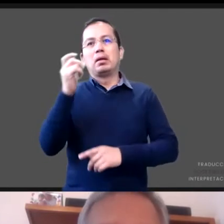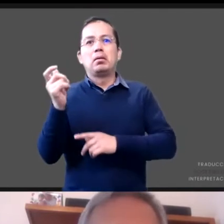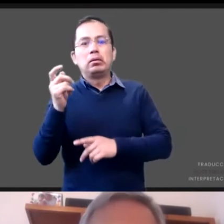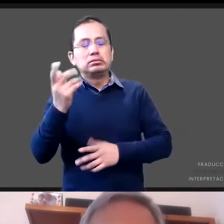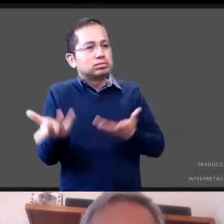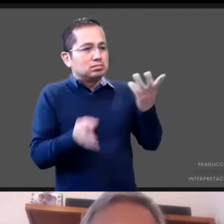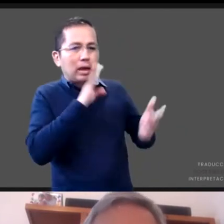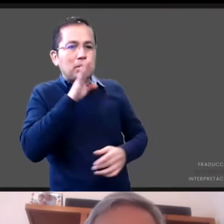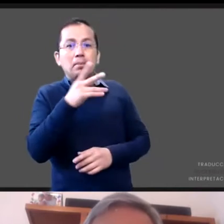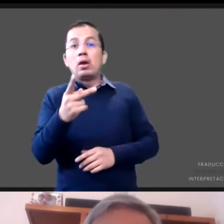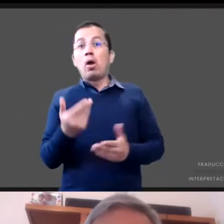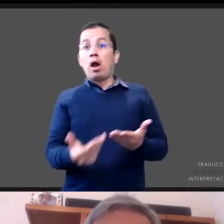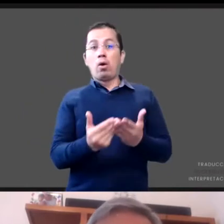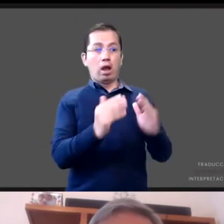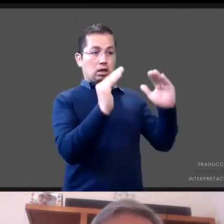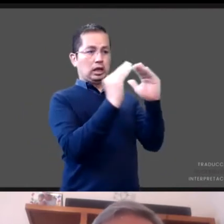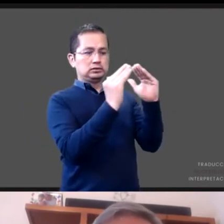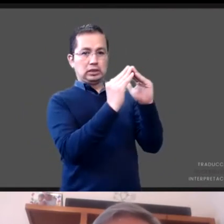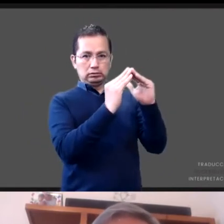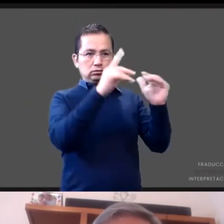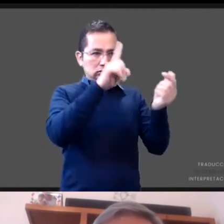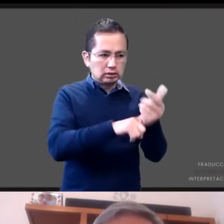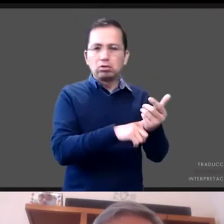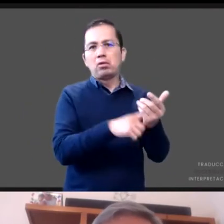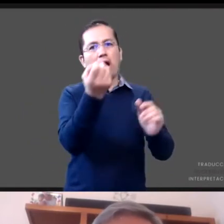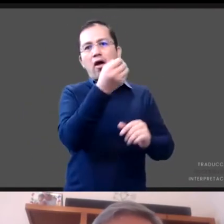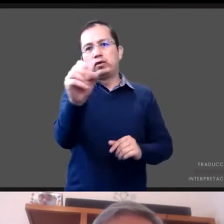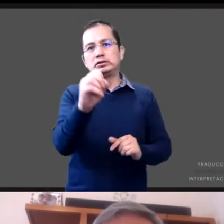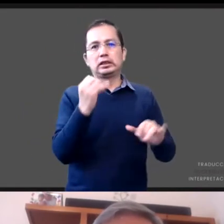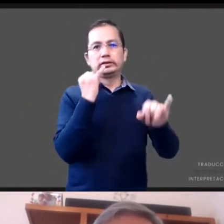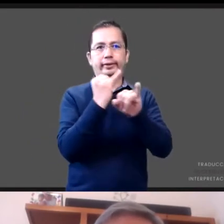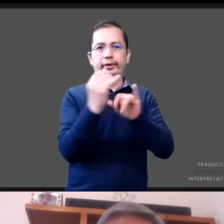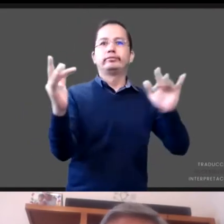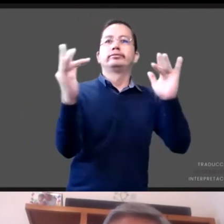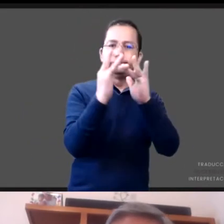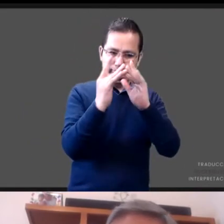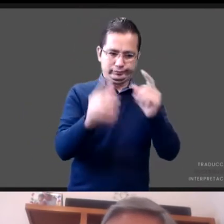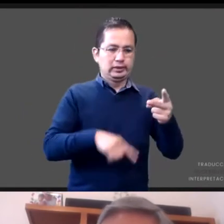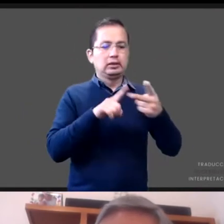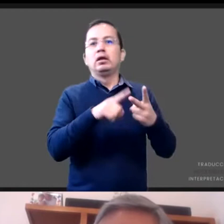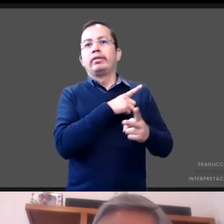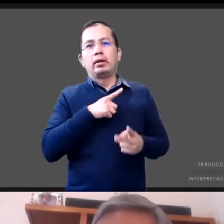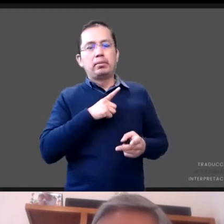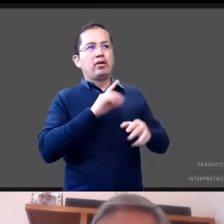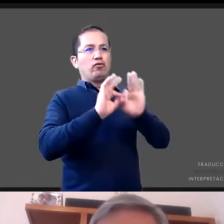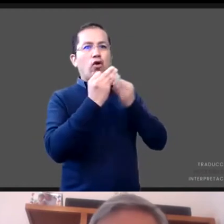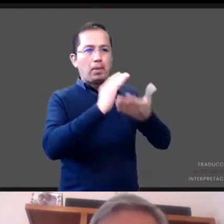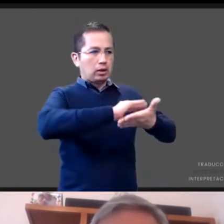que tener acceso al internet, tienen que tener dispositivos para que las niñas y los niños puedan